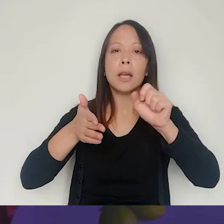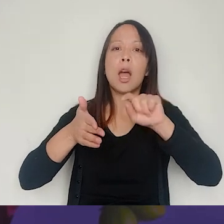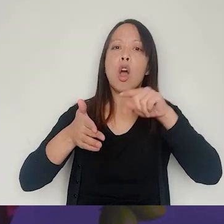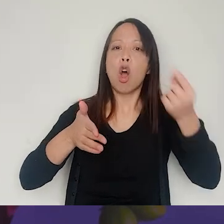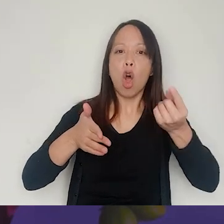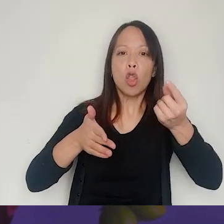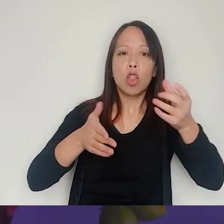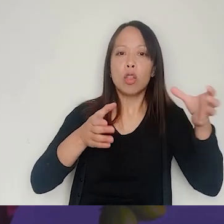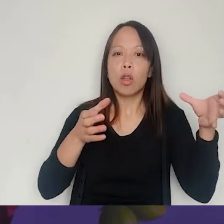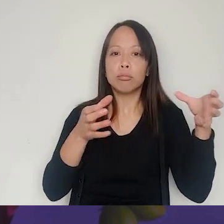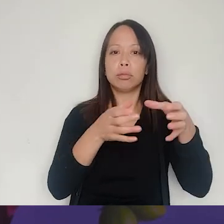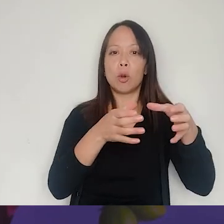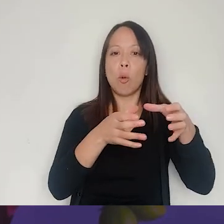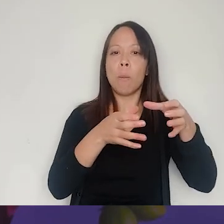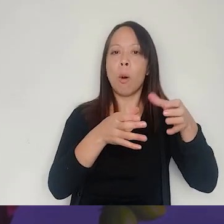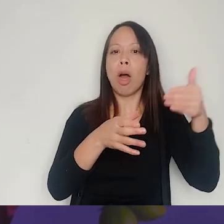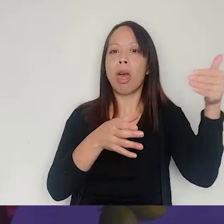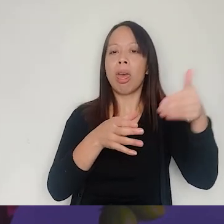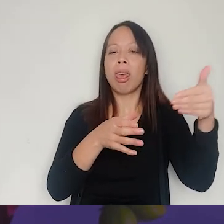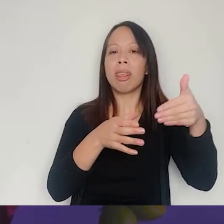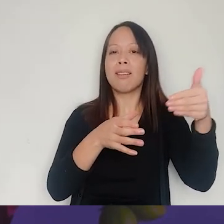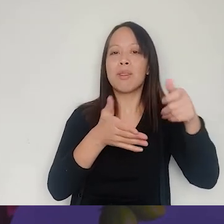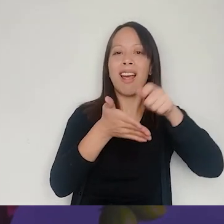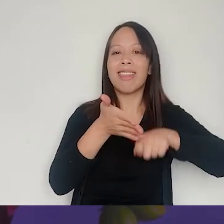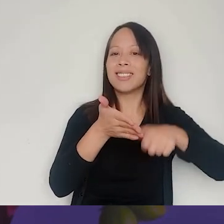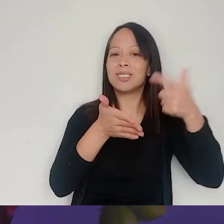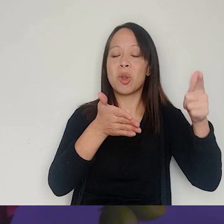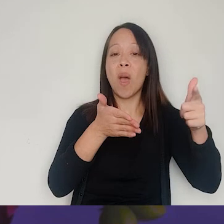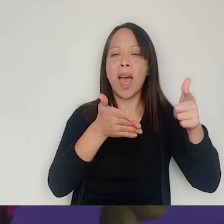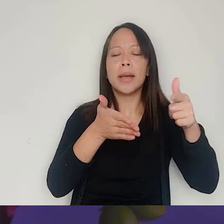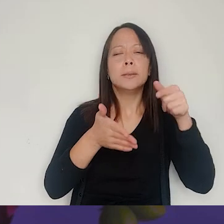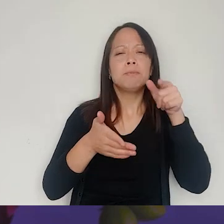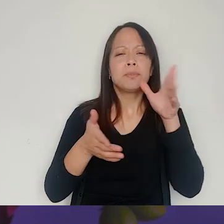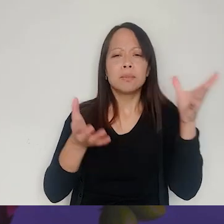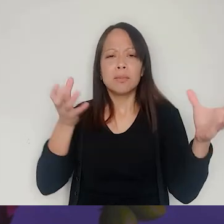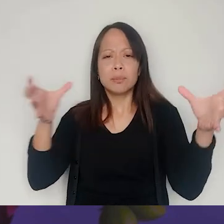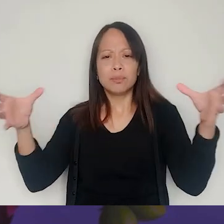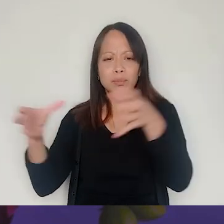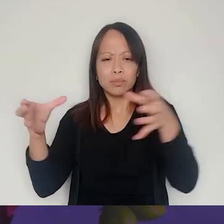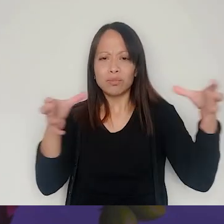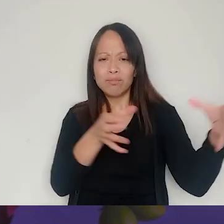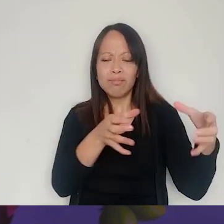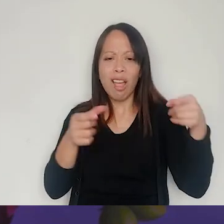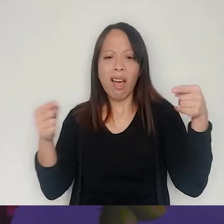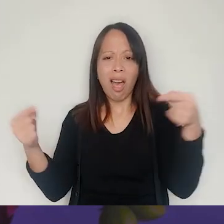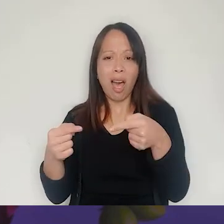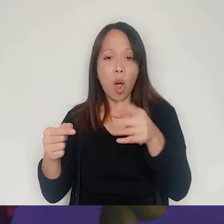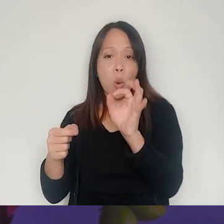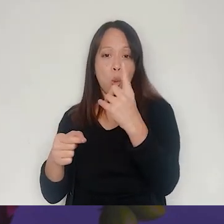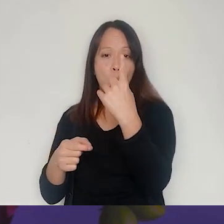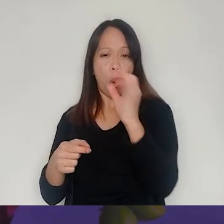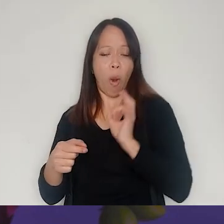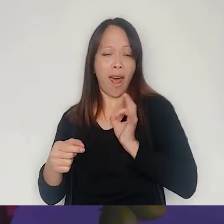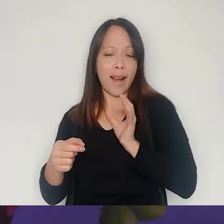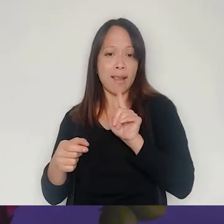demora diagnóstica, ¿dónde están los factores de éxito? Es decir, ¿qué pasó para que esta familia que recibió el diagnóstico en un año lo